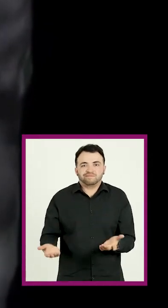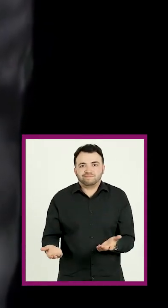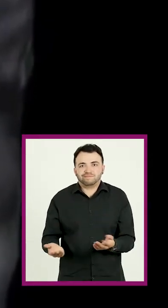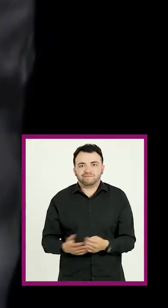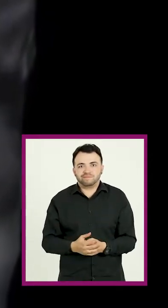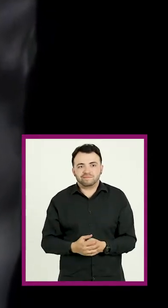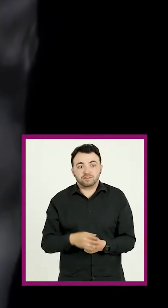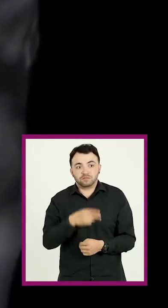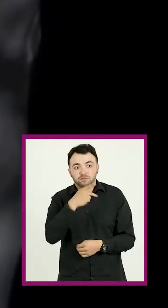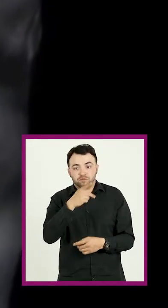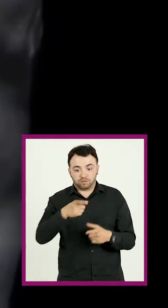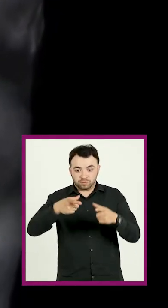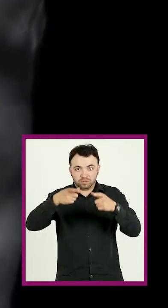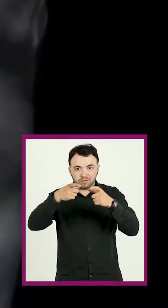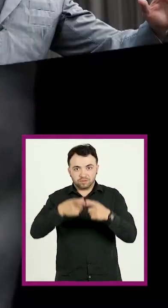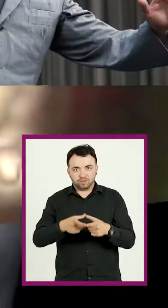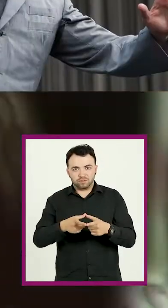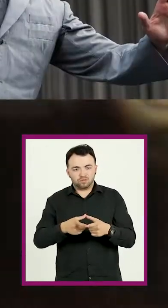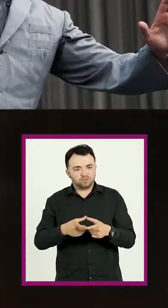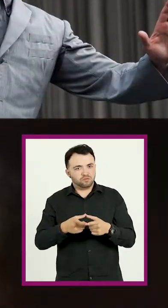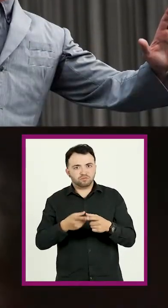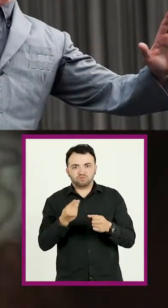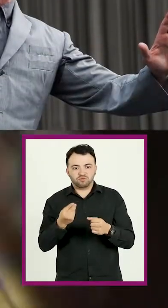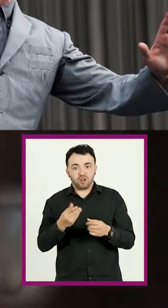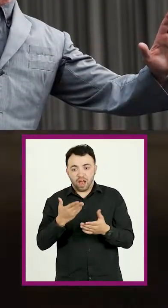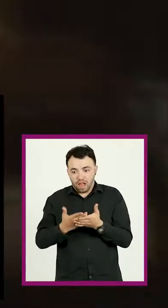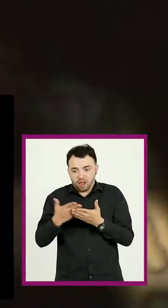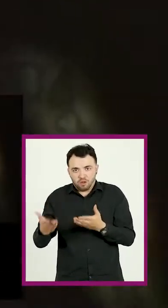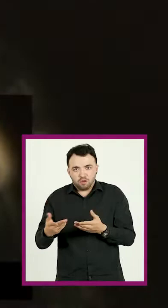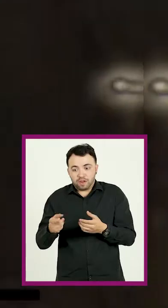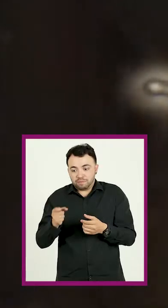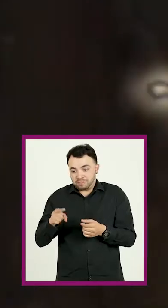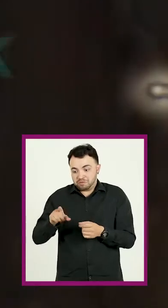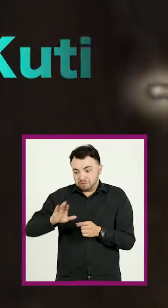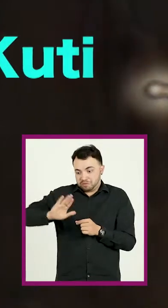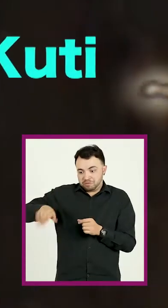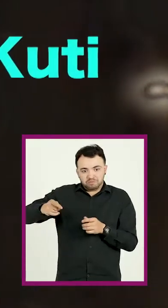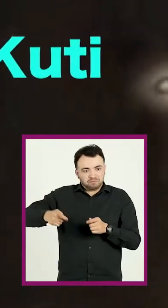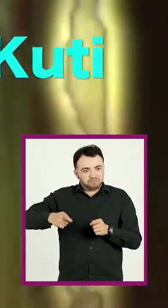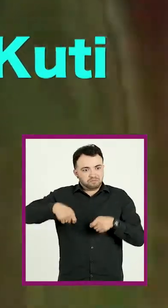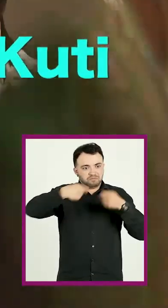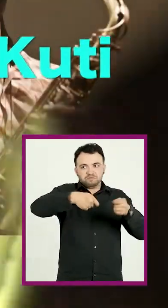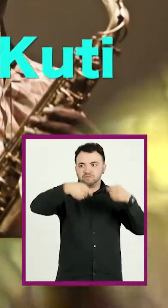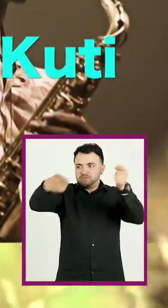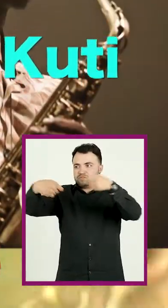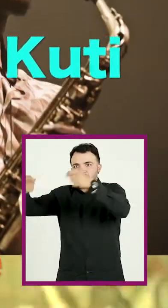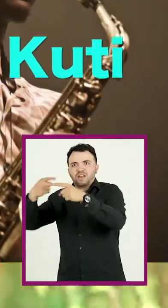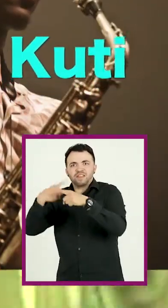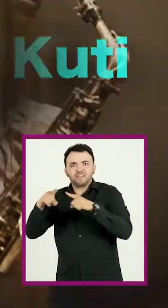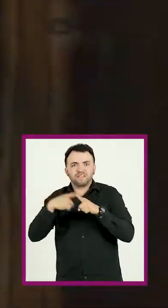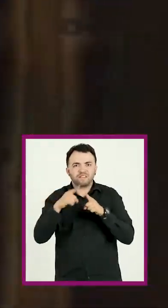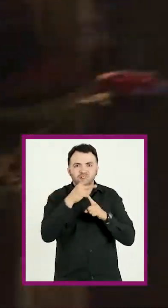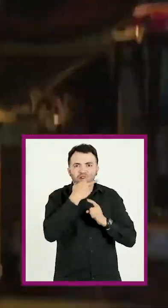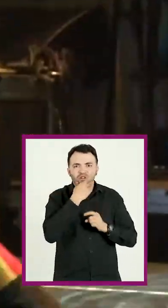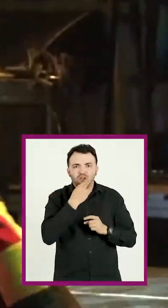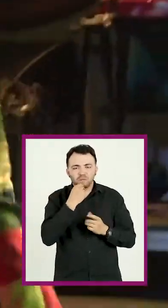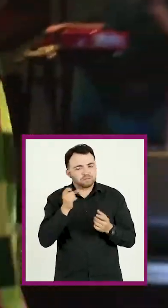continuado músicos por todo el mundo, desde David Byrne y Peter Gabriel hasta sus hijos Femi y Seun Kuti.